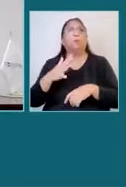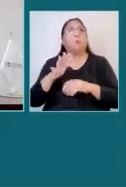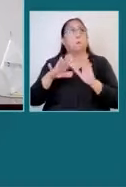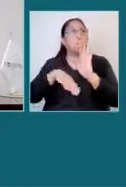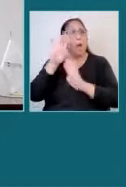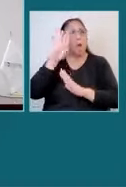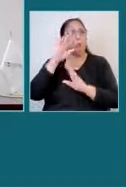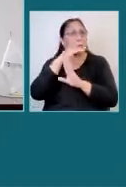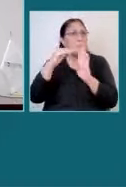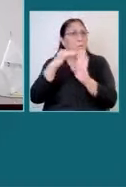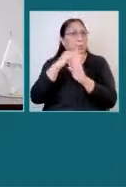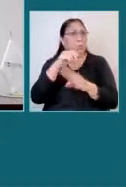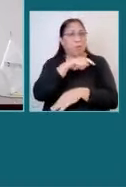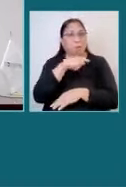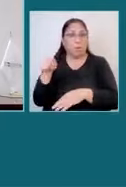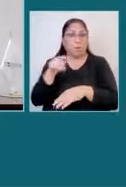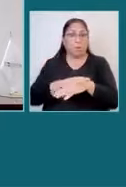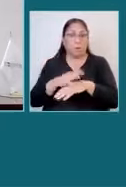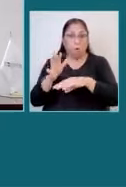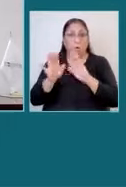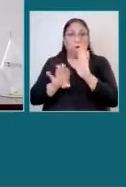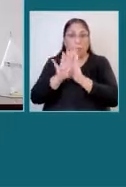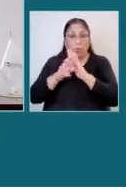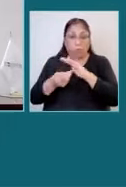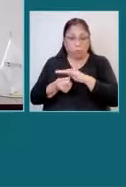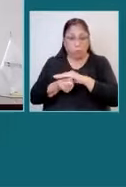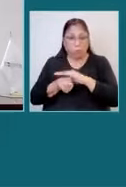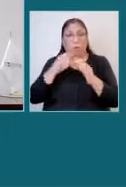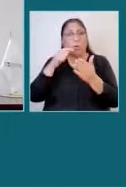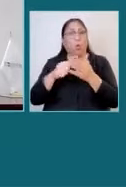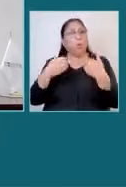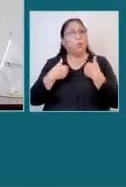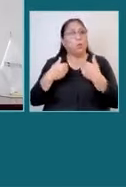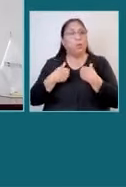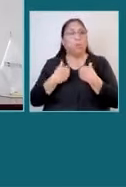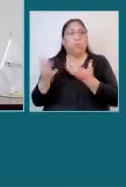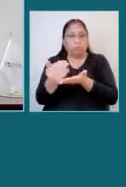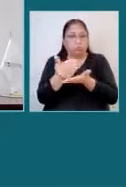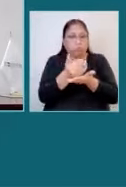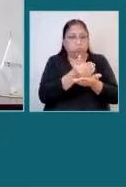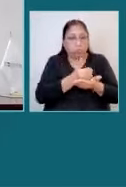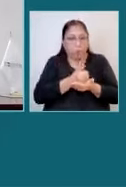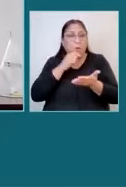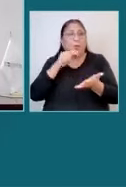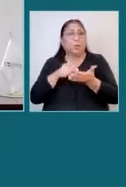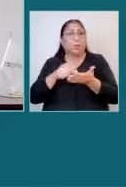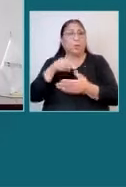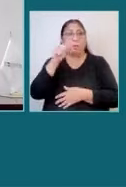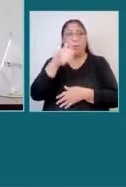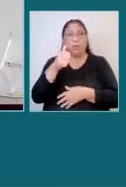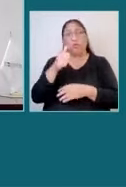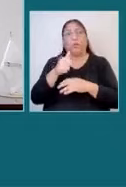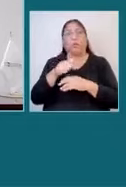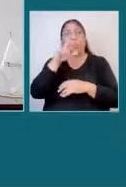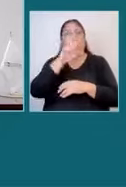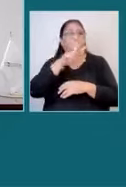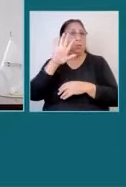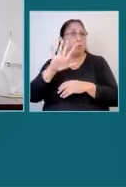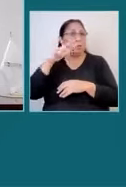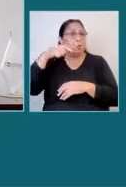mitad de estos fondos solicitantes tienen un objetivo de recaudación que está entre los 10 y los 35